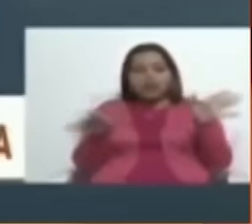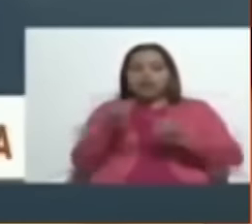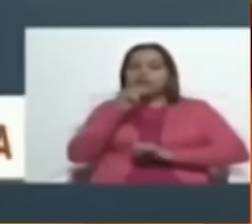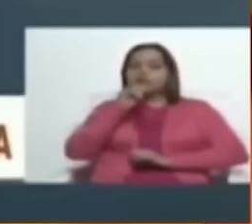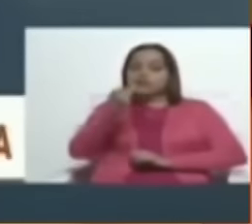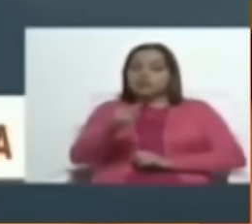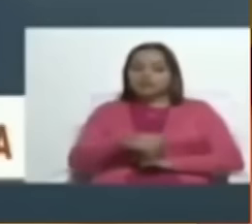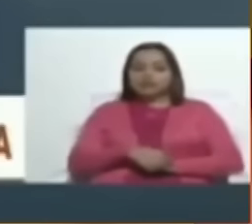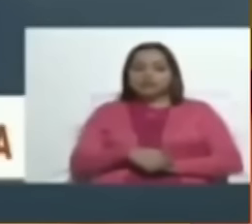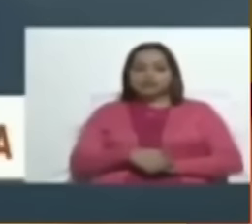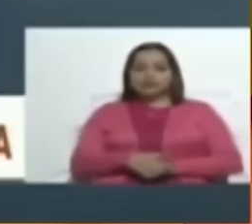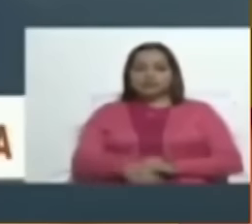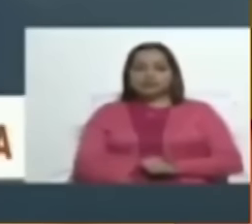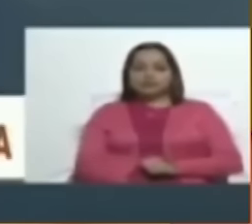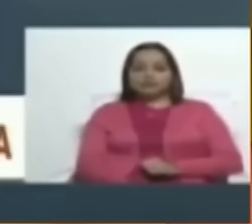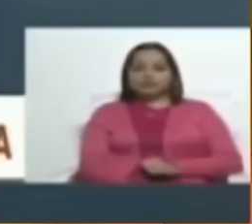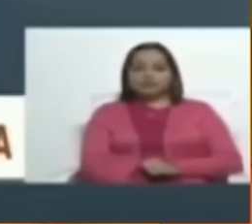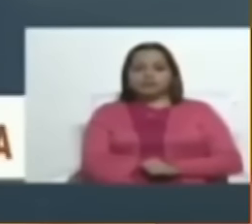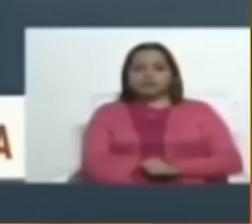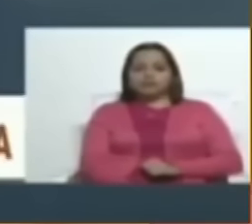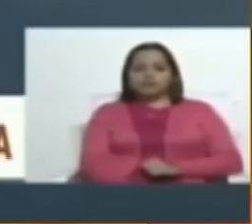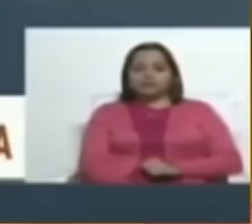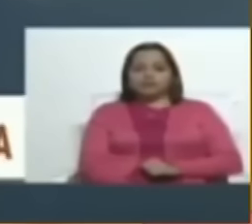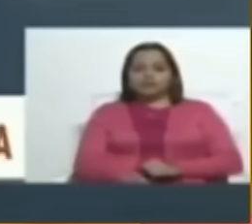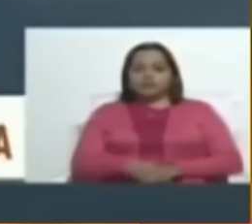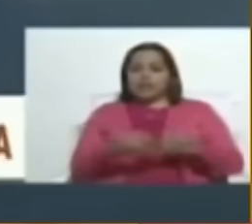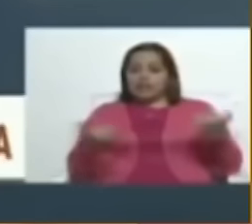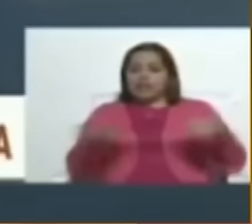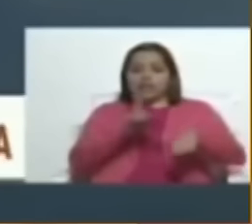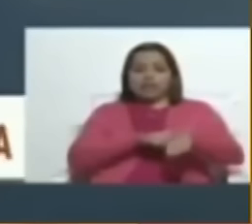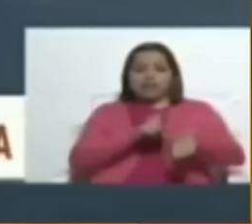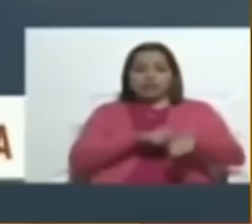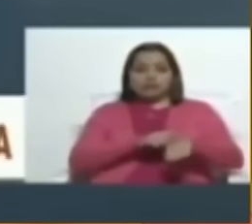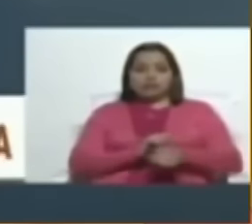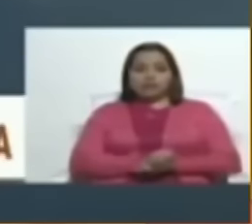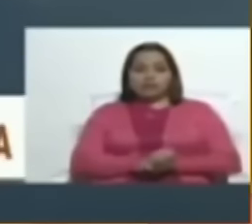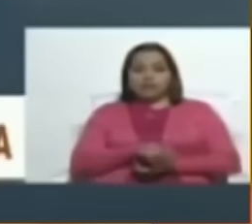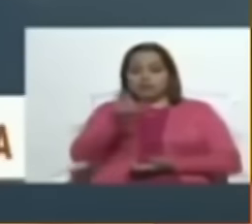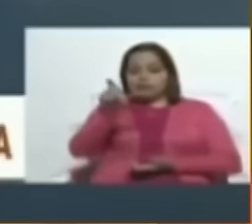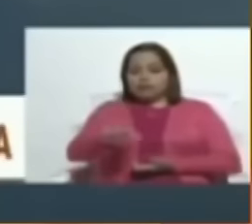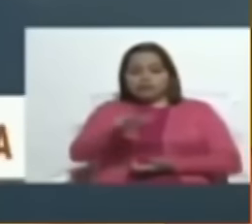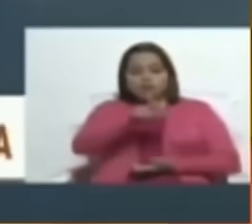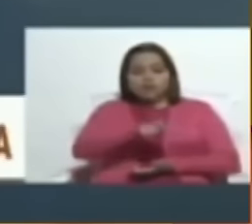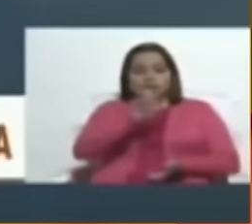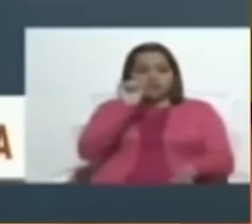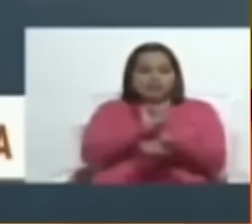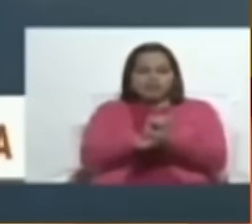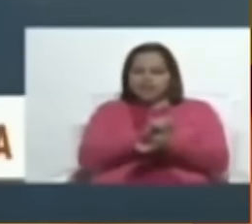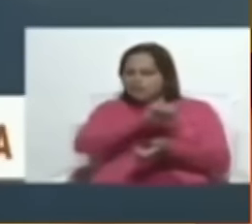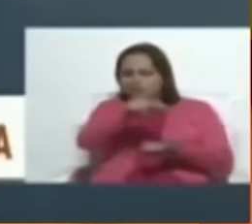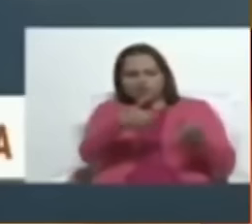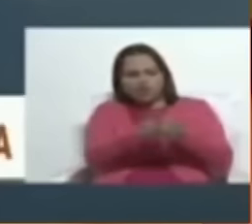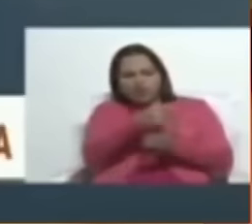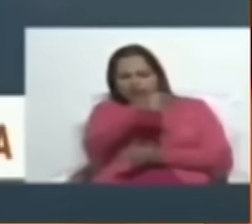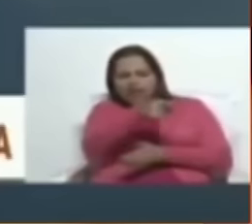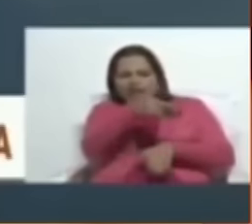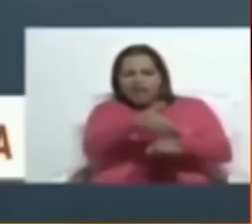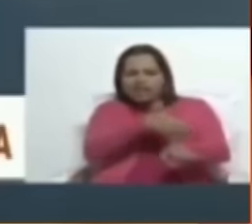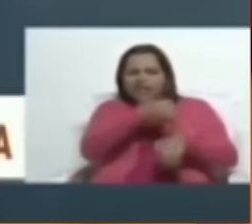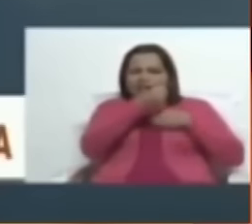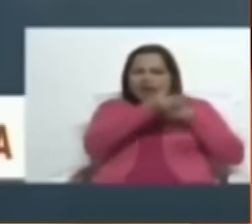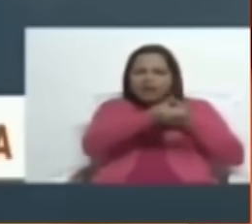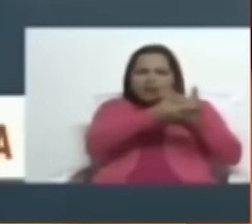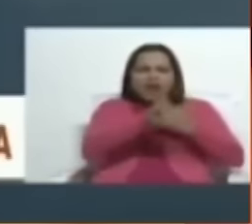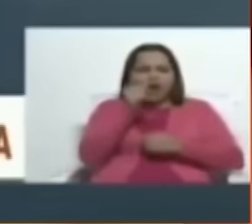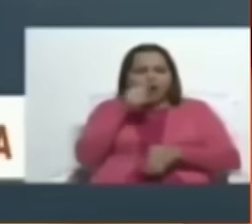en medio de una decisión pues importante, decisiva, en medio de este proceso electoral que fue anunciado a